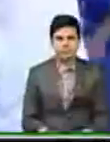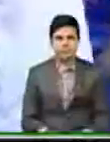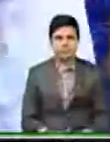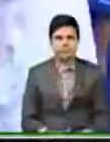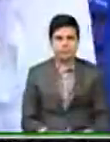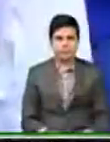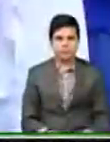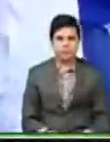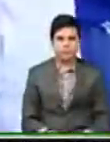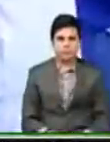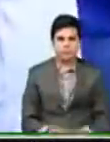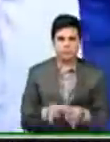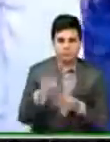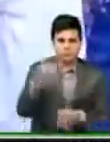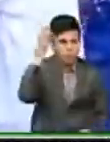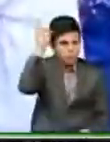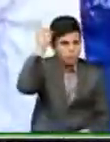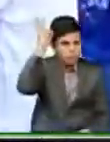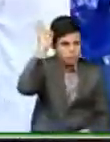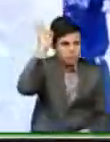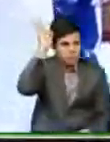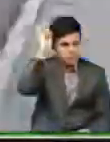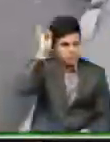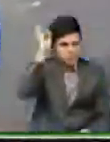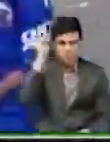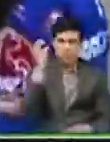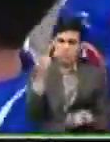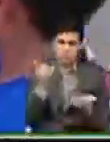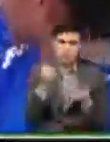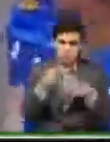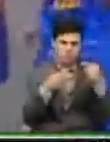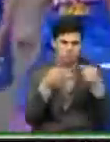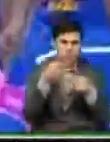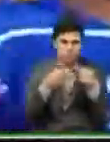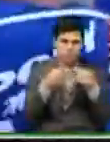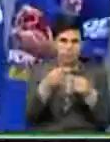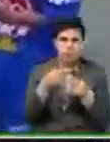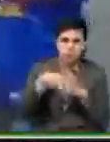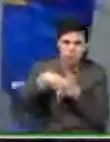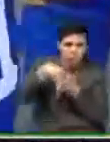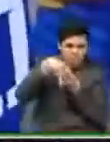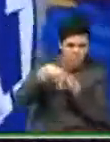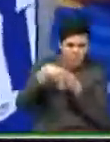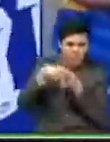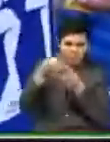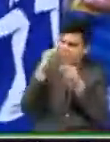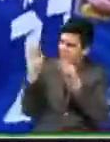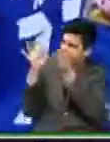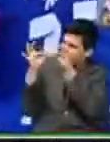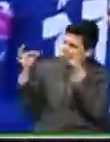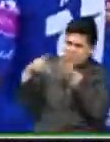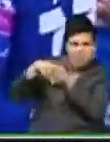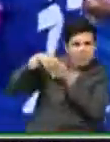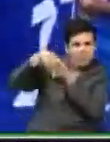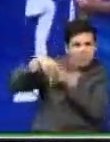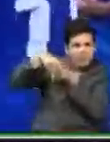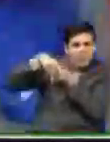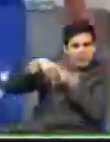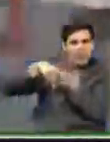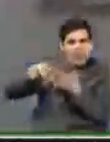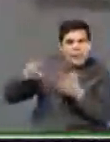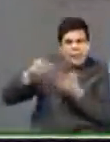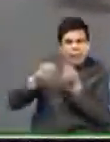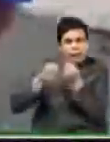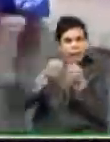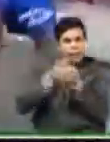Avanza en el municipio de Los Patios, en norte de Santander, el Zonal Nacional Copa Pony Fútbol Oriente de Colombia, el cual reúne a 20 equipos